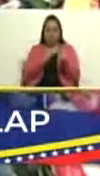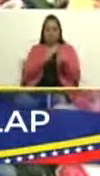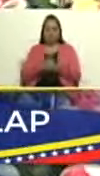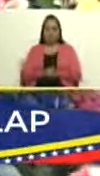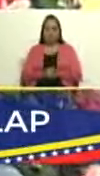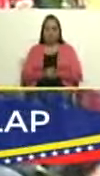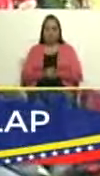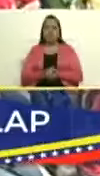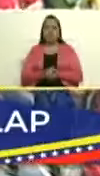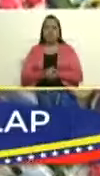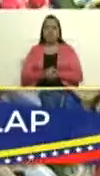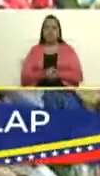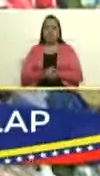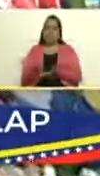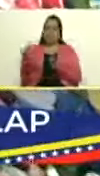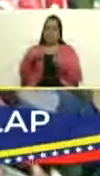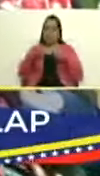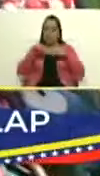Vamos para acá.